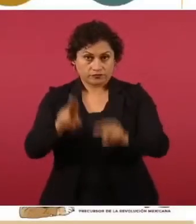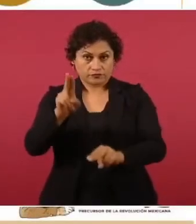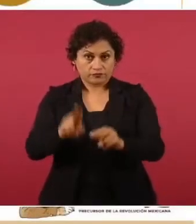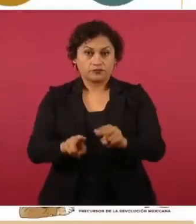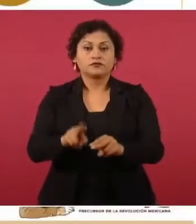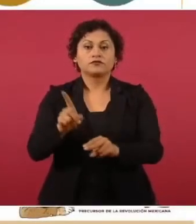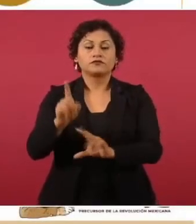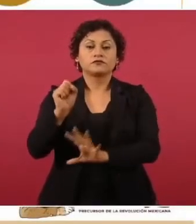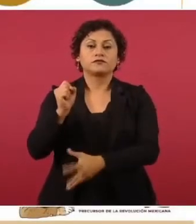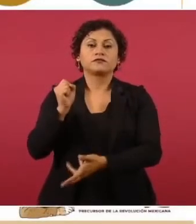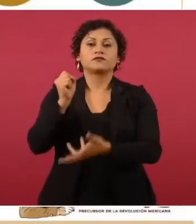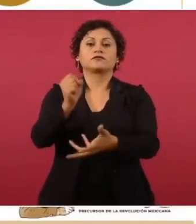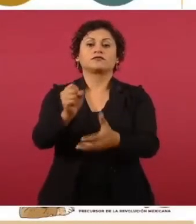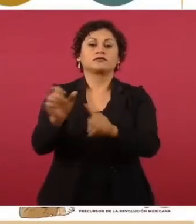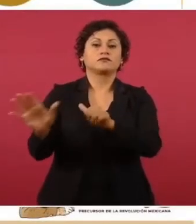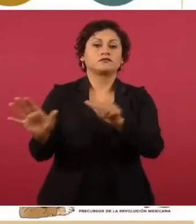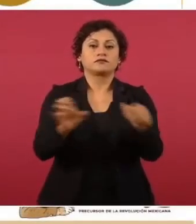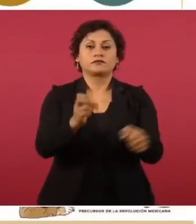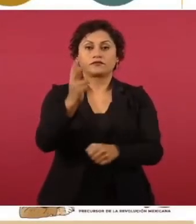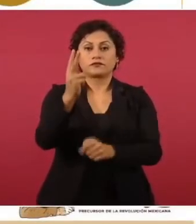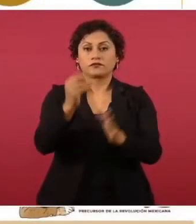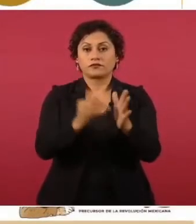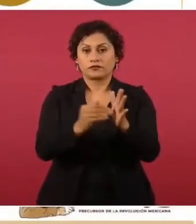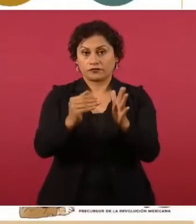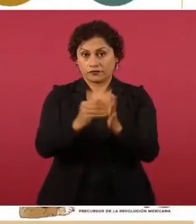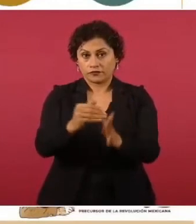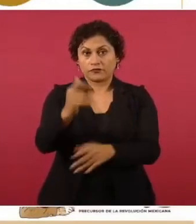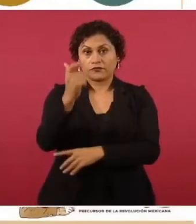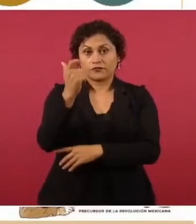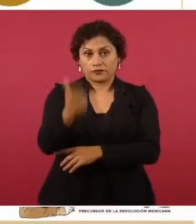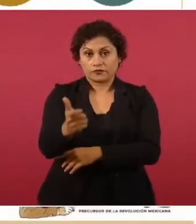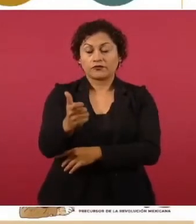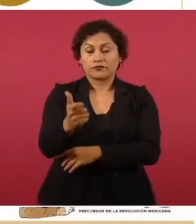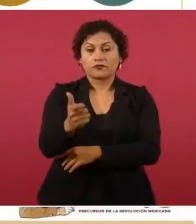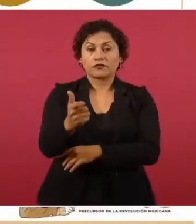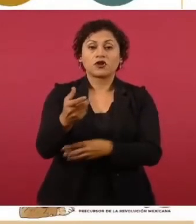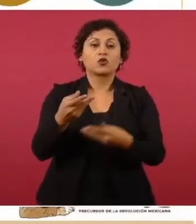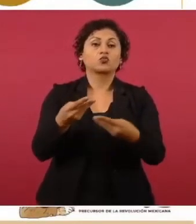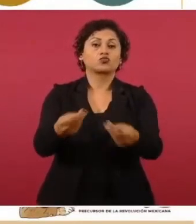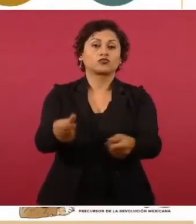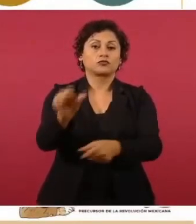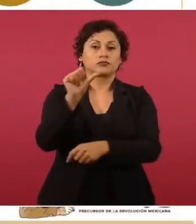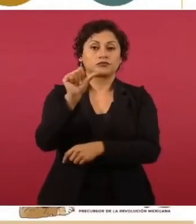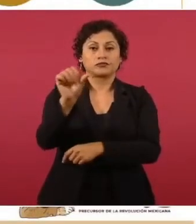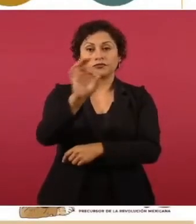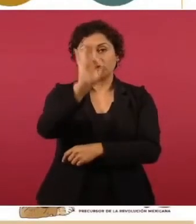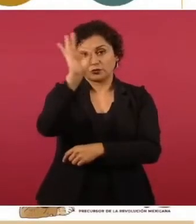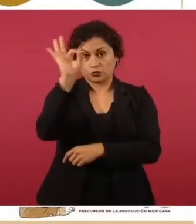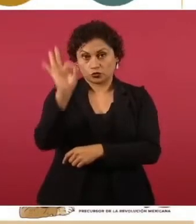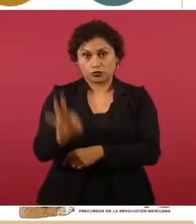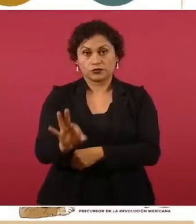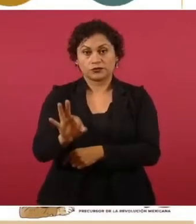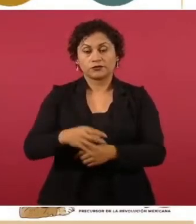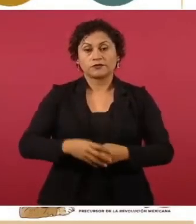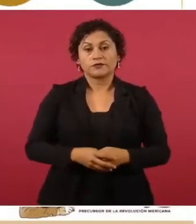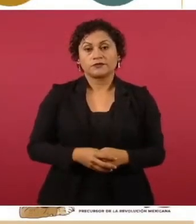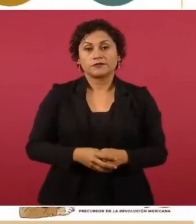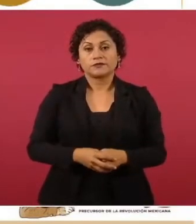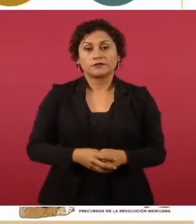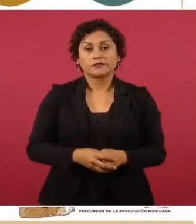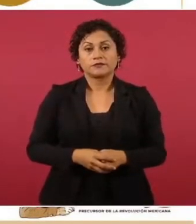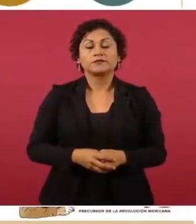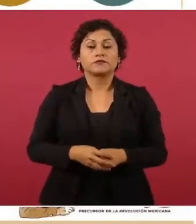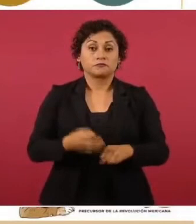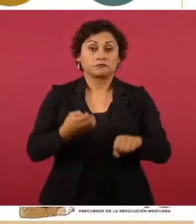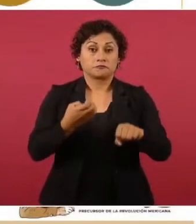inversión de Sinaloa es de 602 millones de pesos, se han ejercido 16% de este monto. Es en el estado